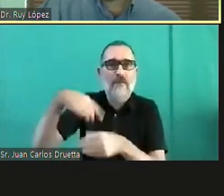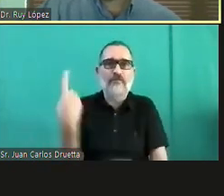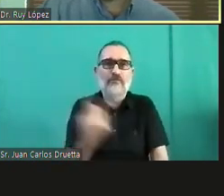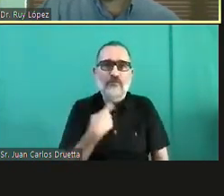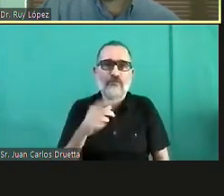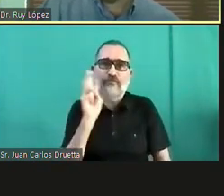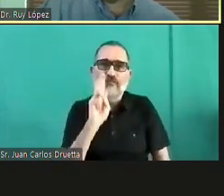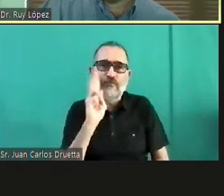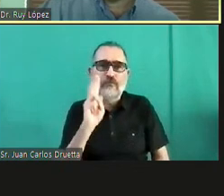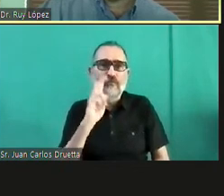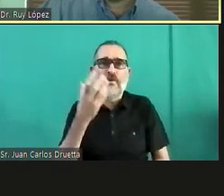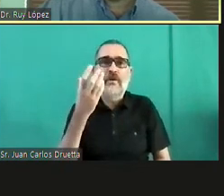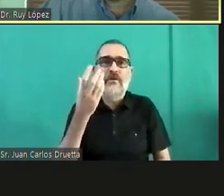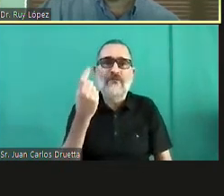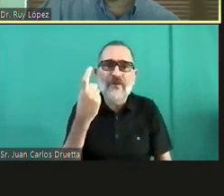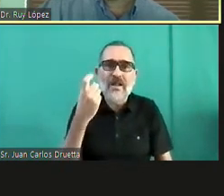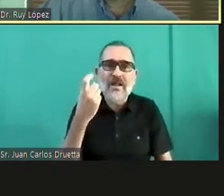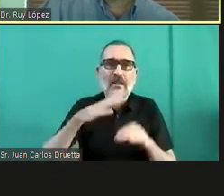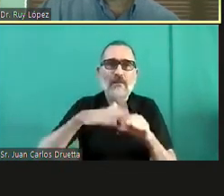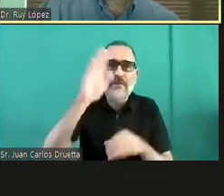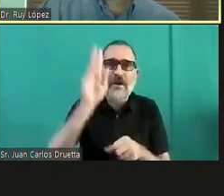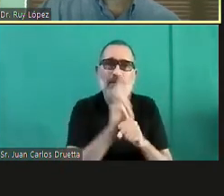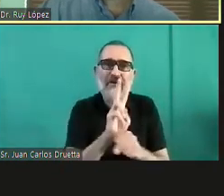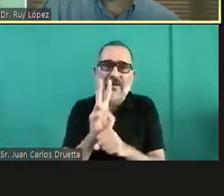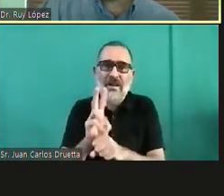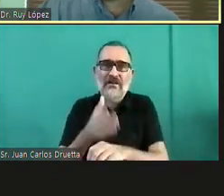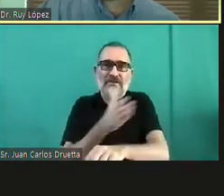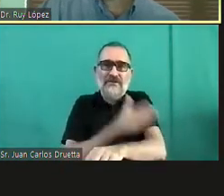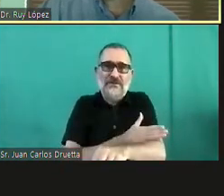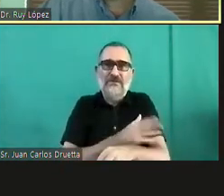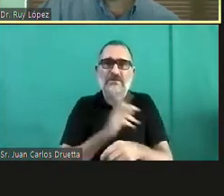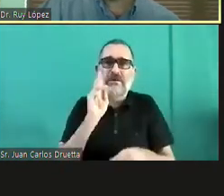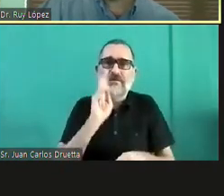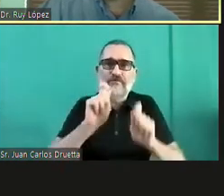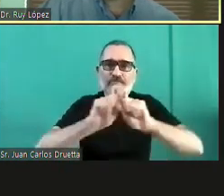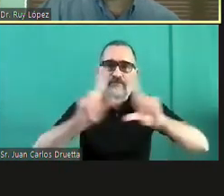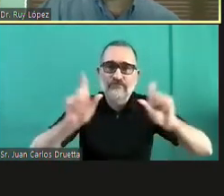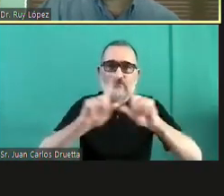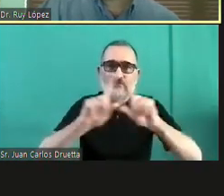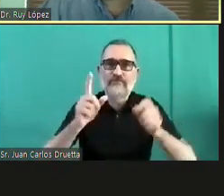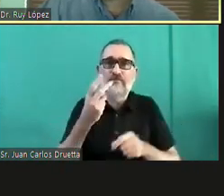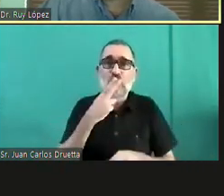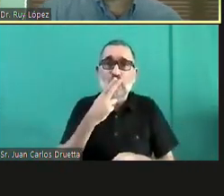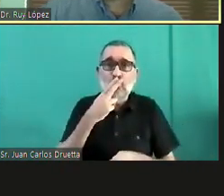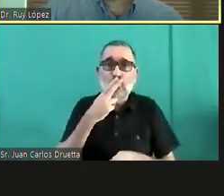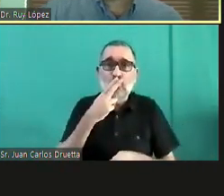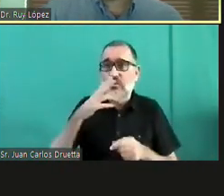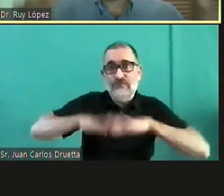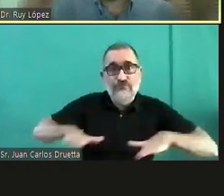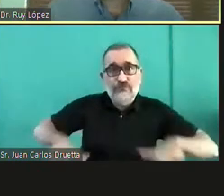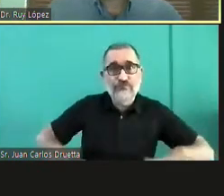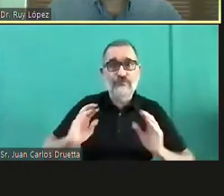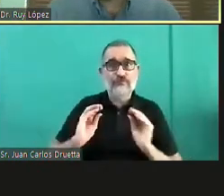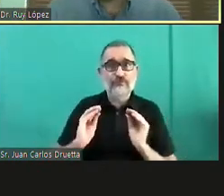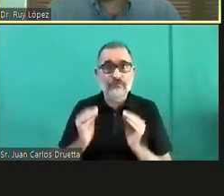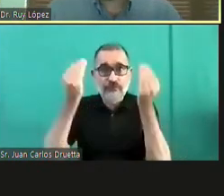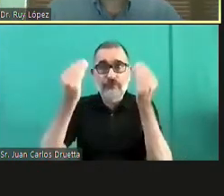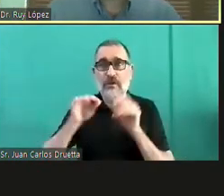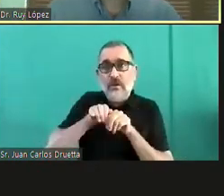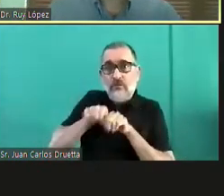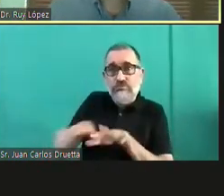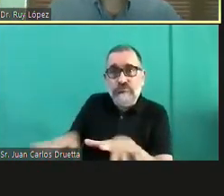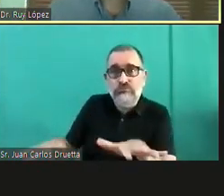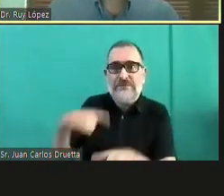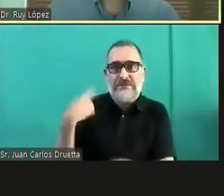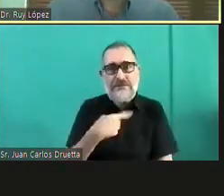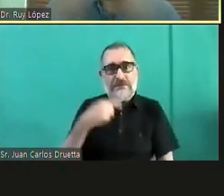transformación del sistema nacional de salud en dos componentes un componente importante fue el reforzamiento del primer